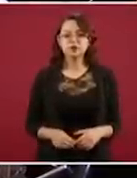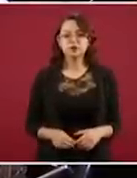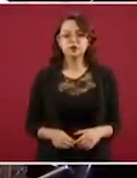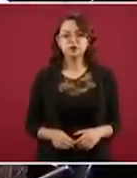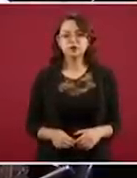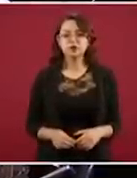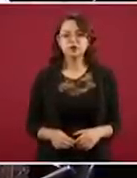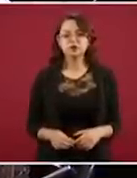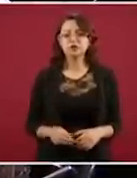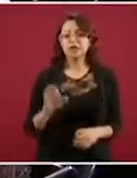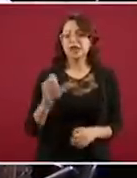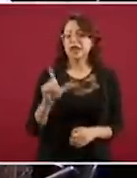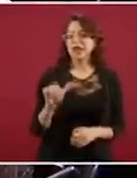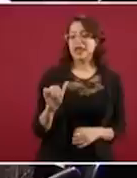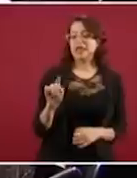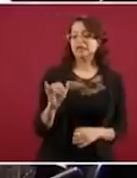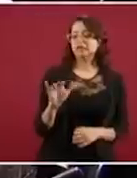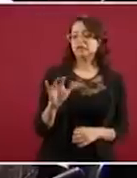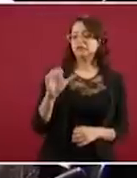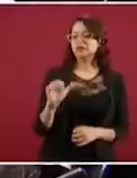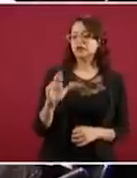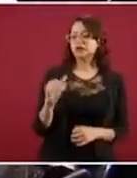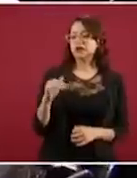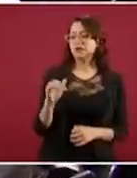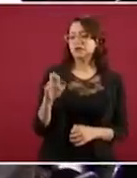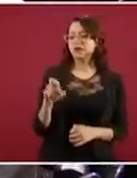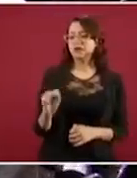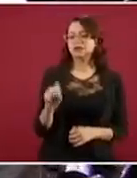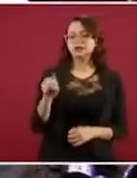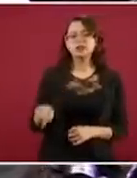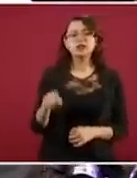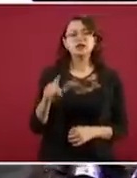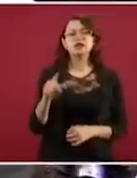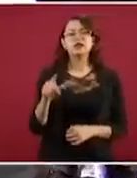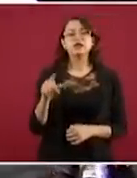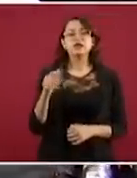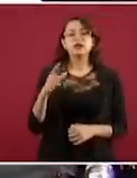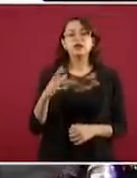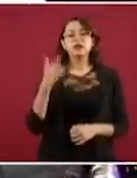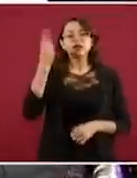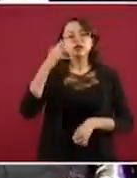Gracias. Leticia Ramírez es la directora de Atención Ciudadana.